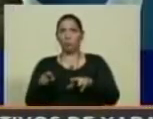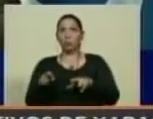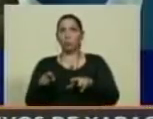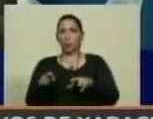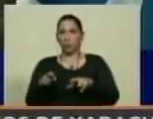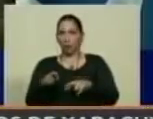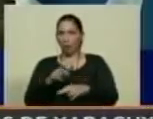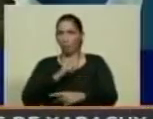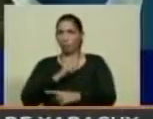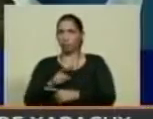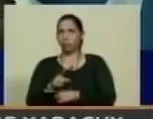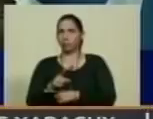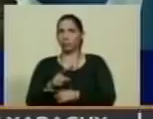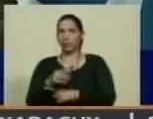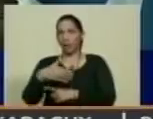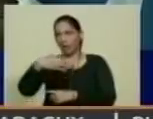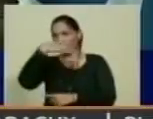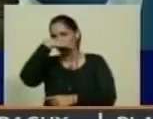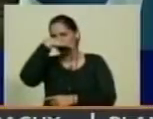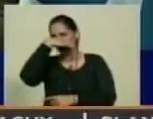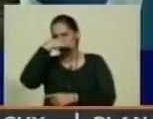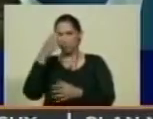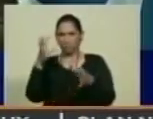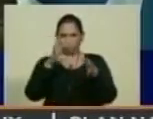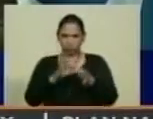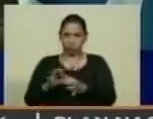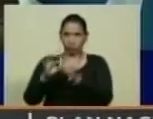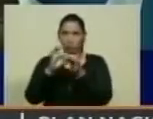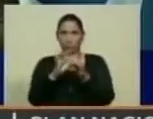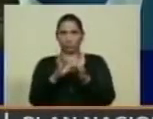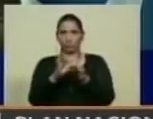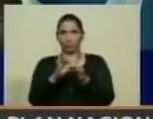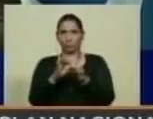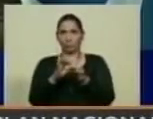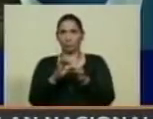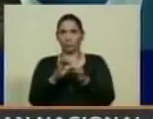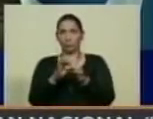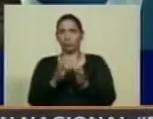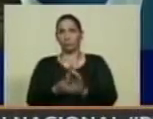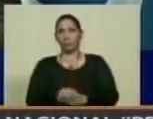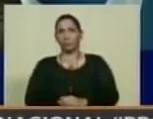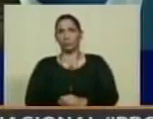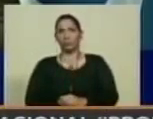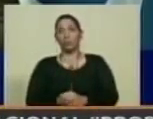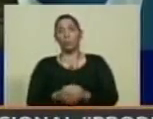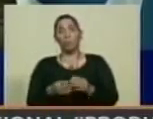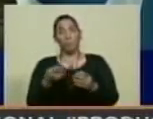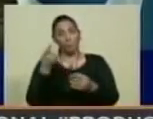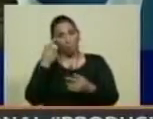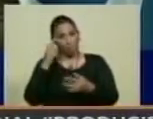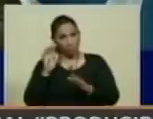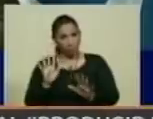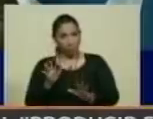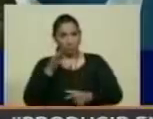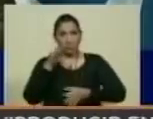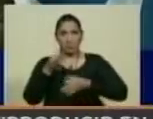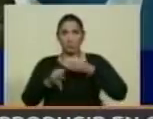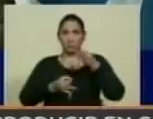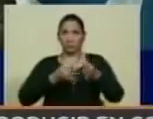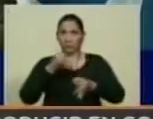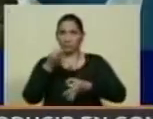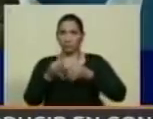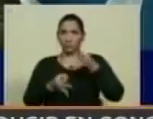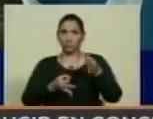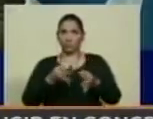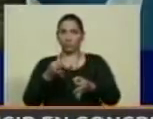asociados al terrorismo. Por eso fue, o eso explica, que fuese